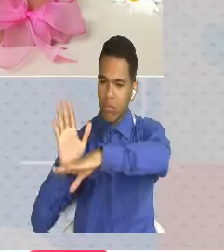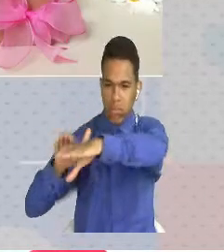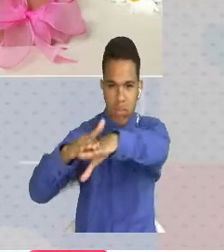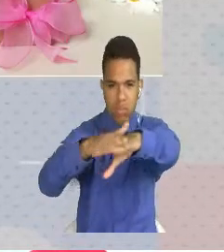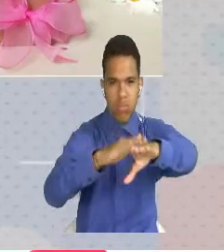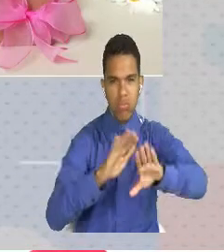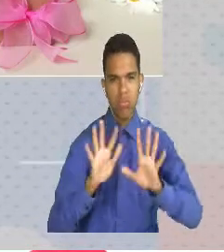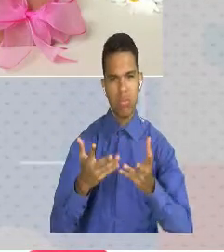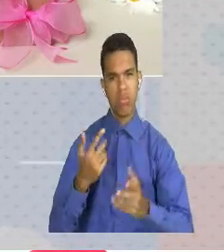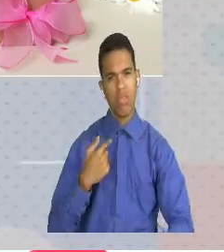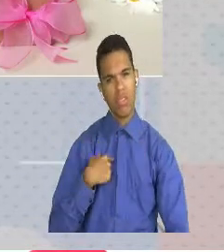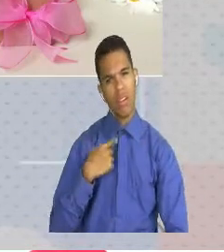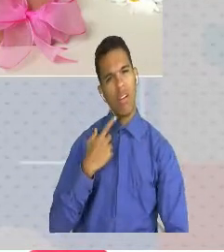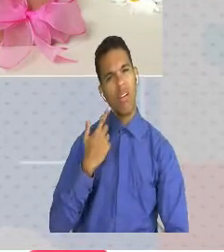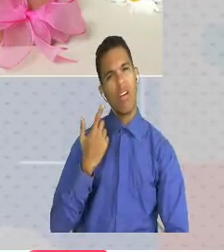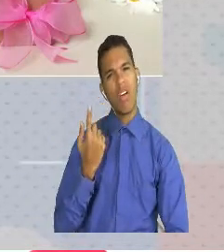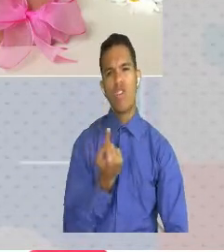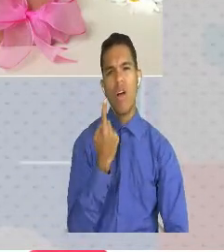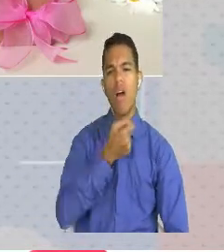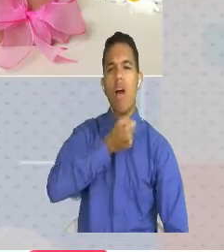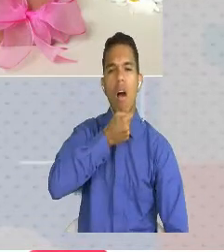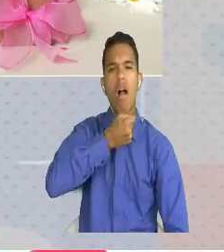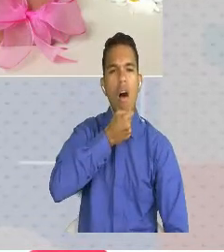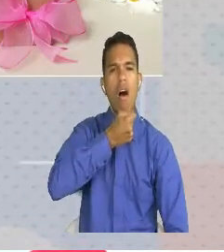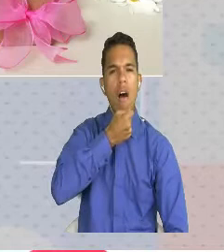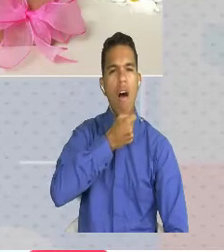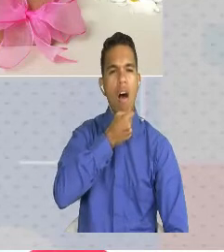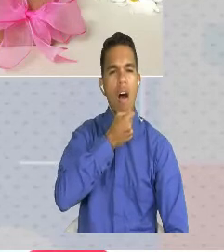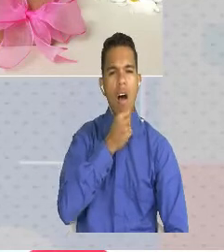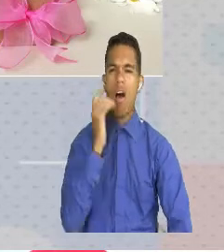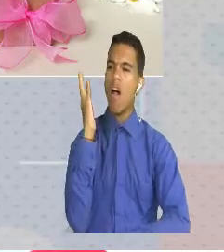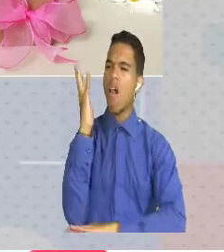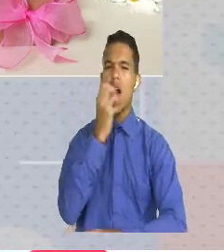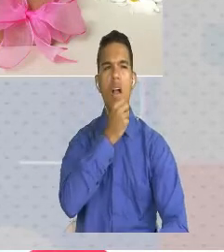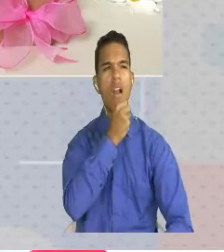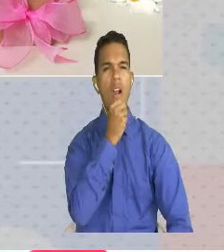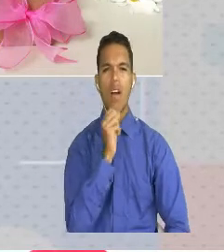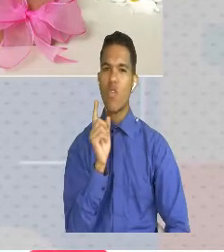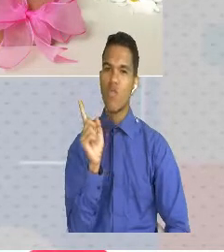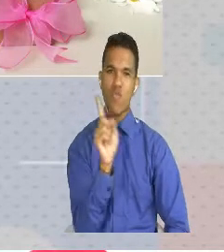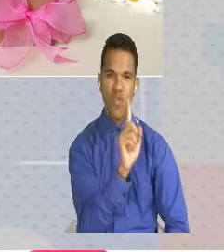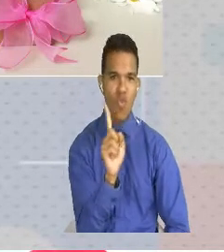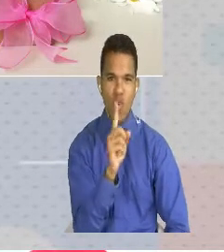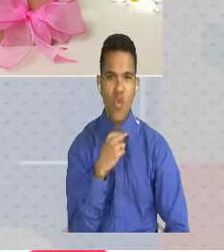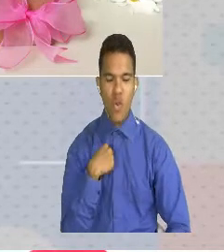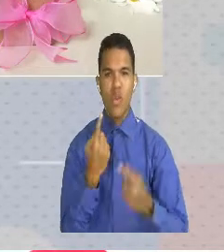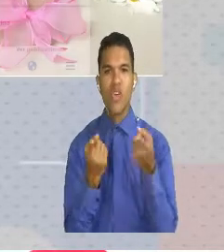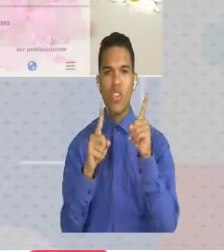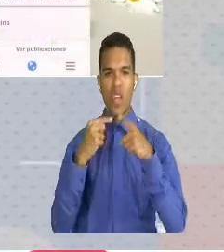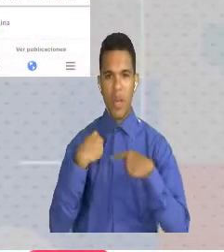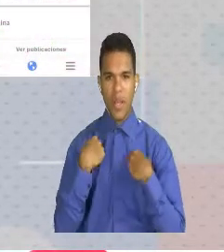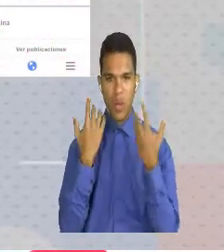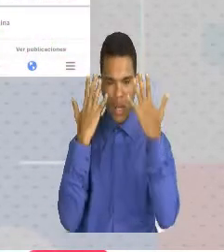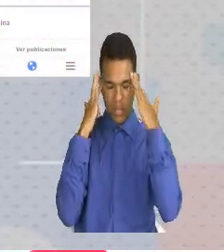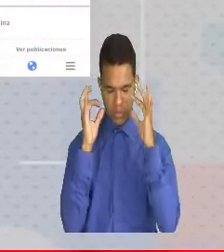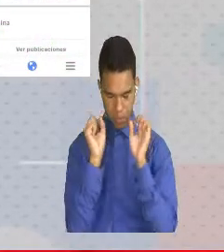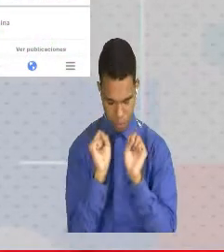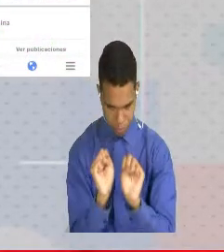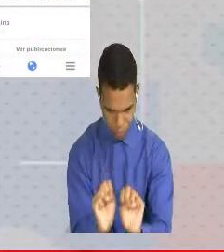no se queden solamente en el discurso, sino que también cojan y materialicen esas ideas de empresa que tienen?